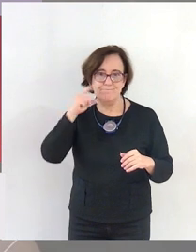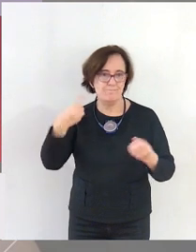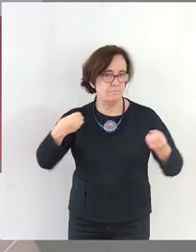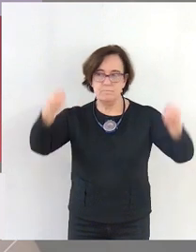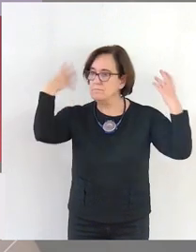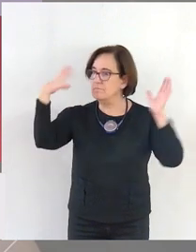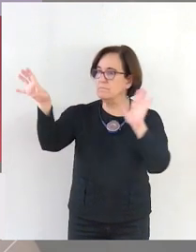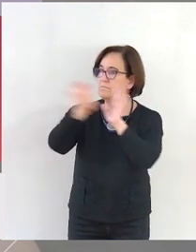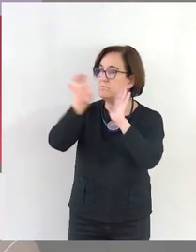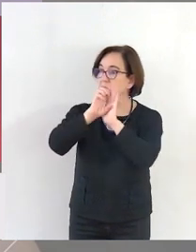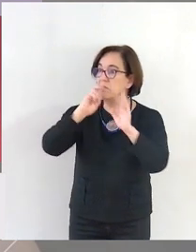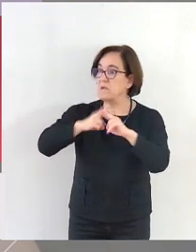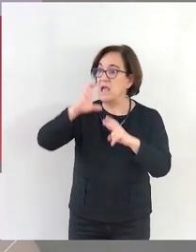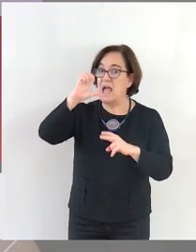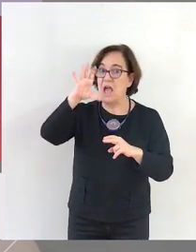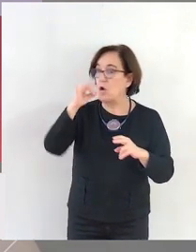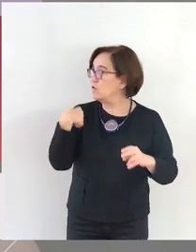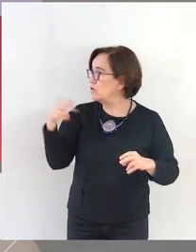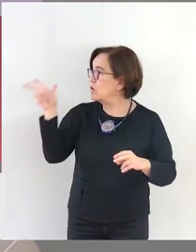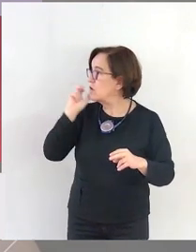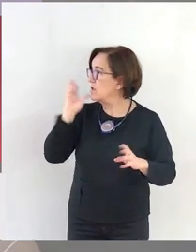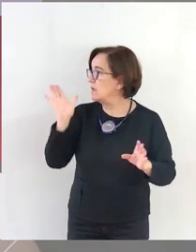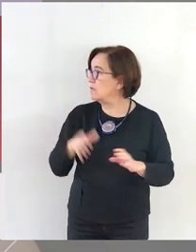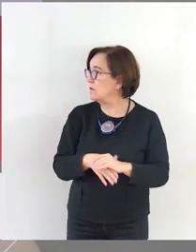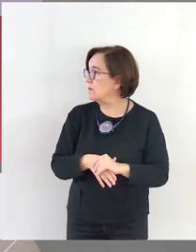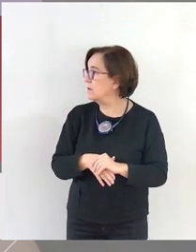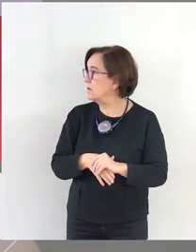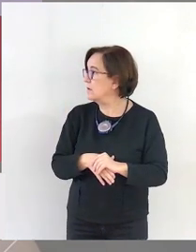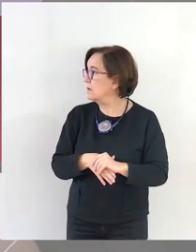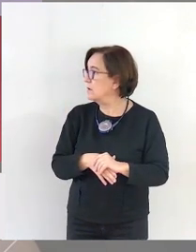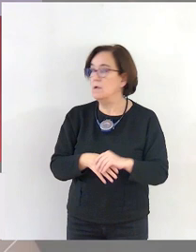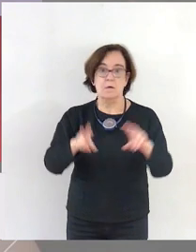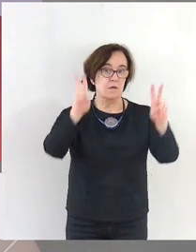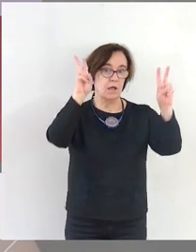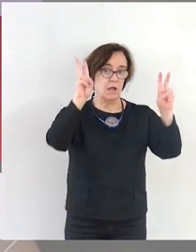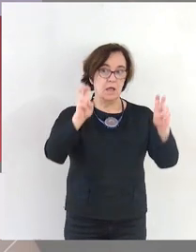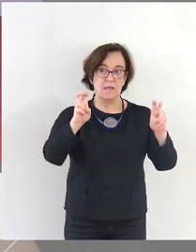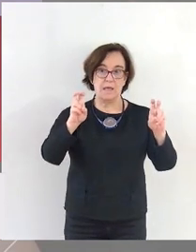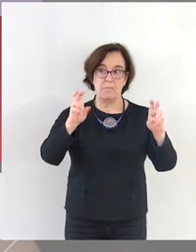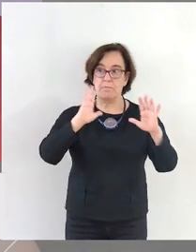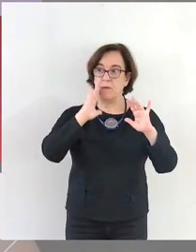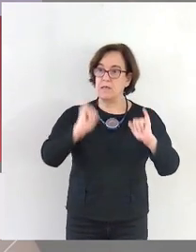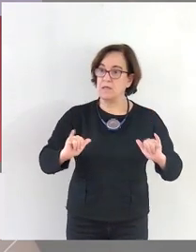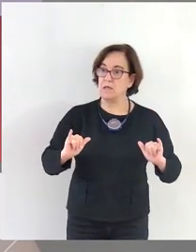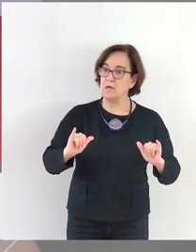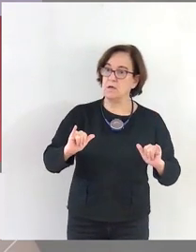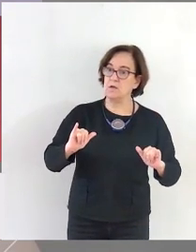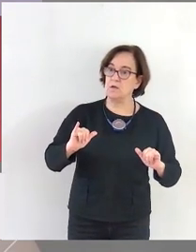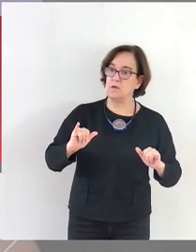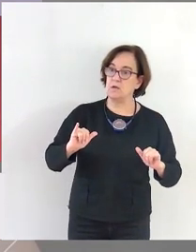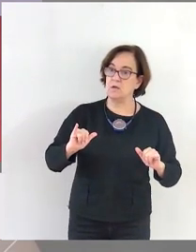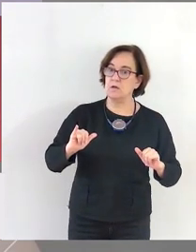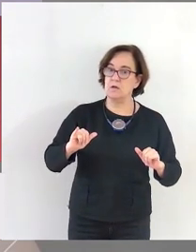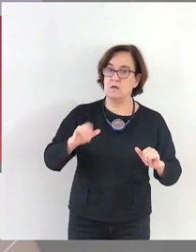dice casi no oigo lo que dice ronan por eso Mira el tema de la energía es un tema que yo creo